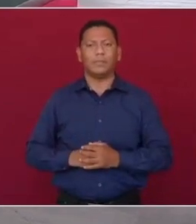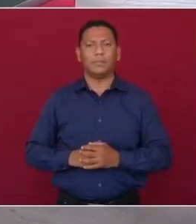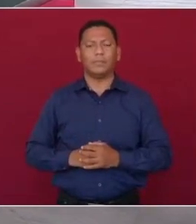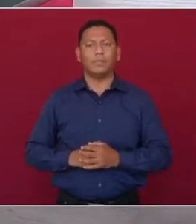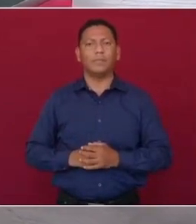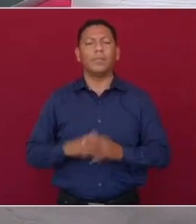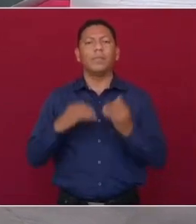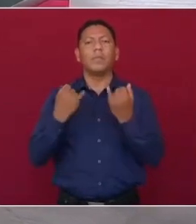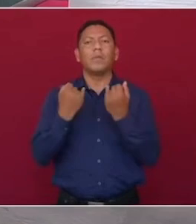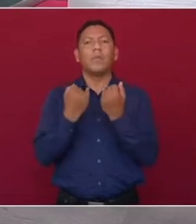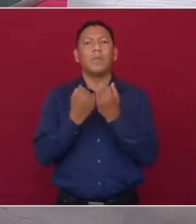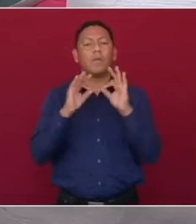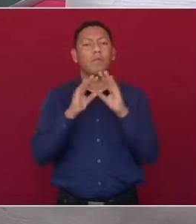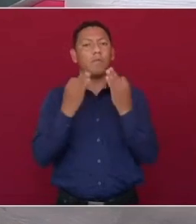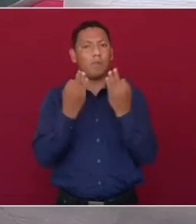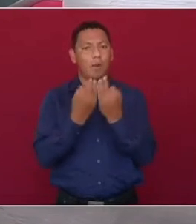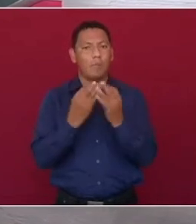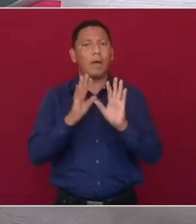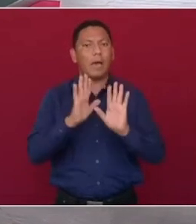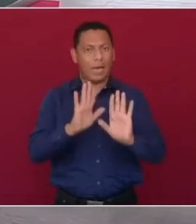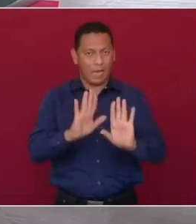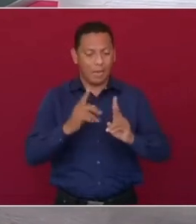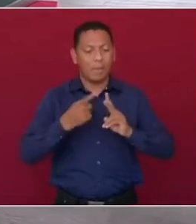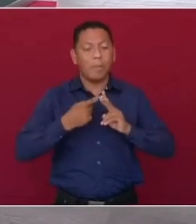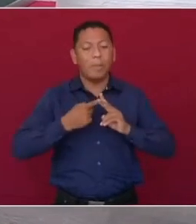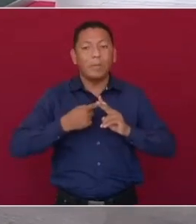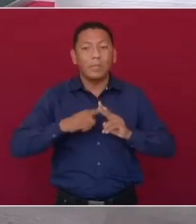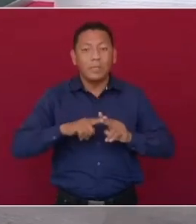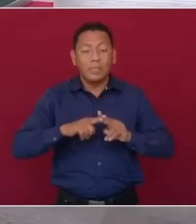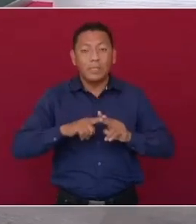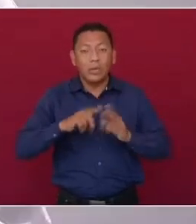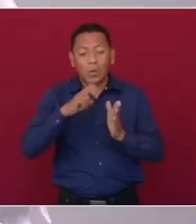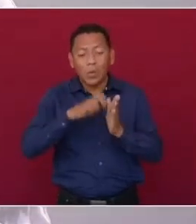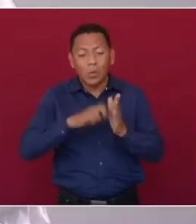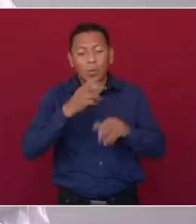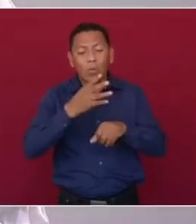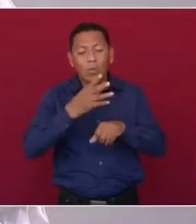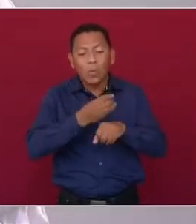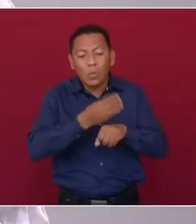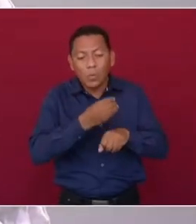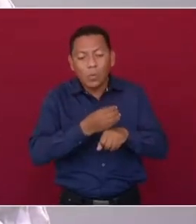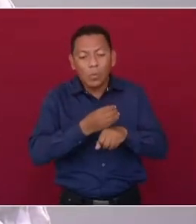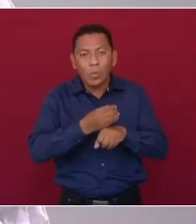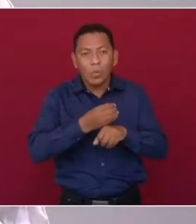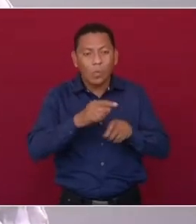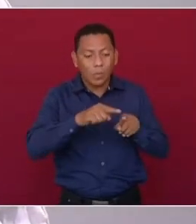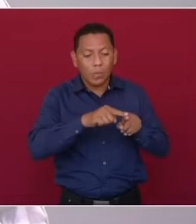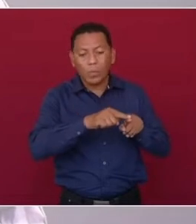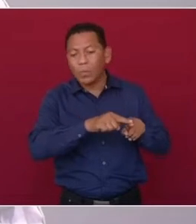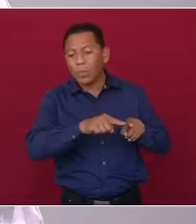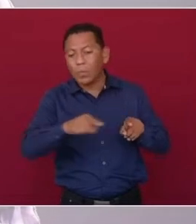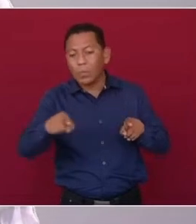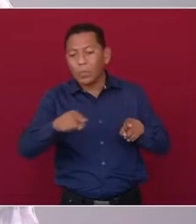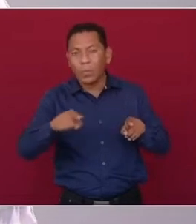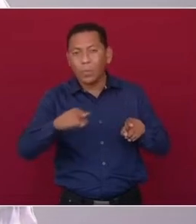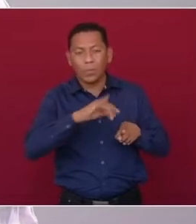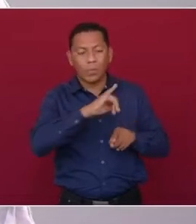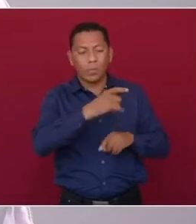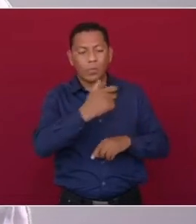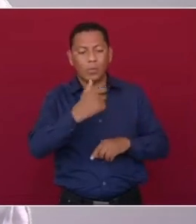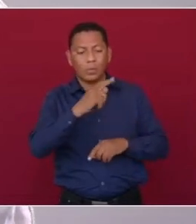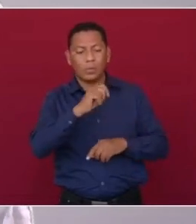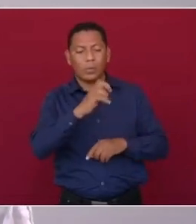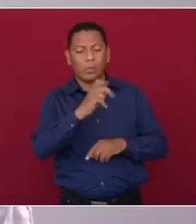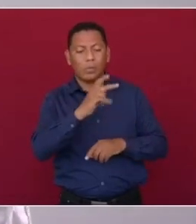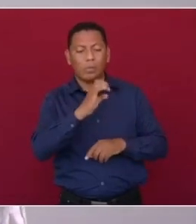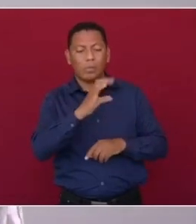Y también vamos a iniciar la rehabilitación de la vía férrea de Ixtepec,